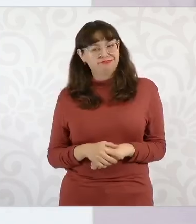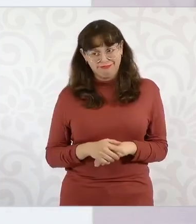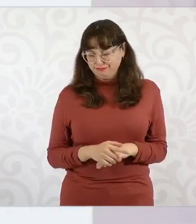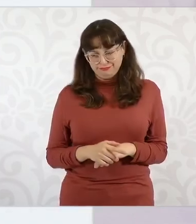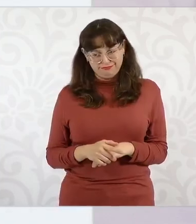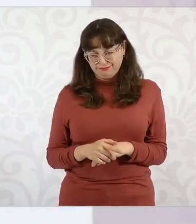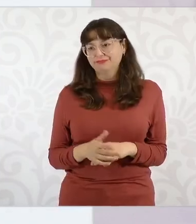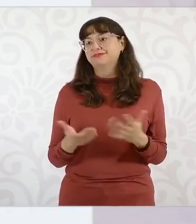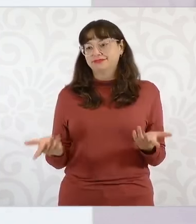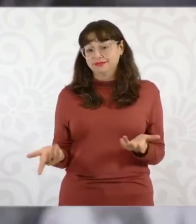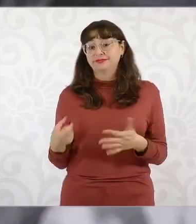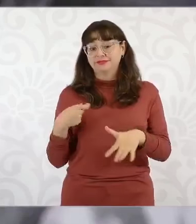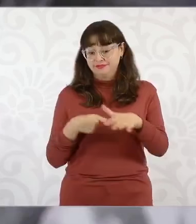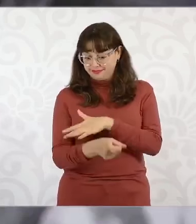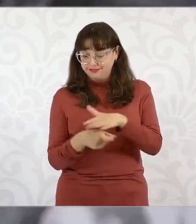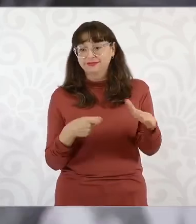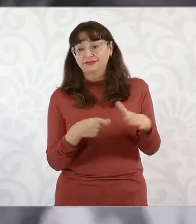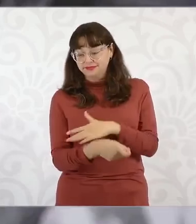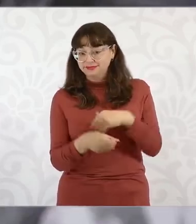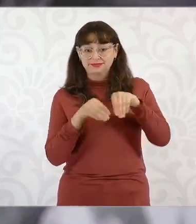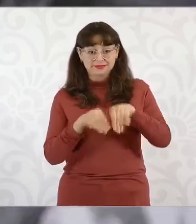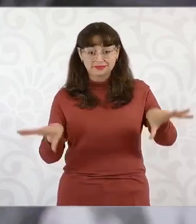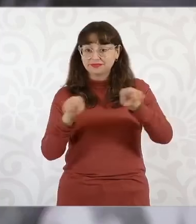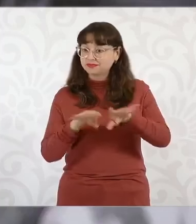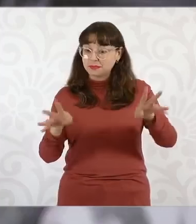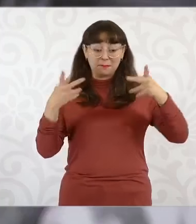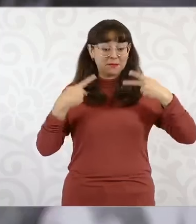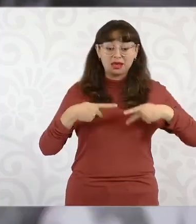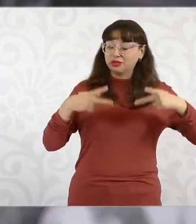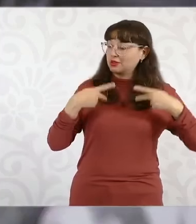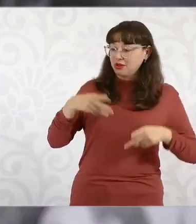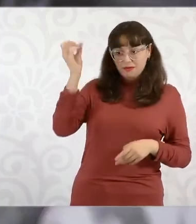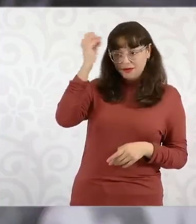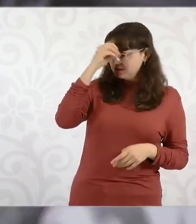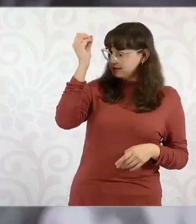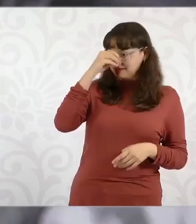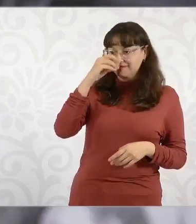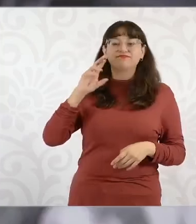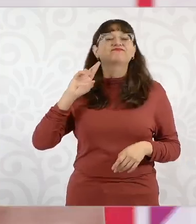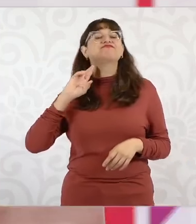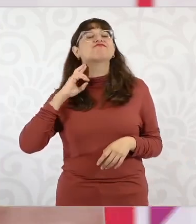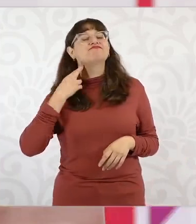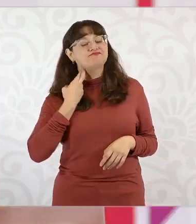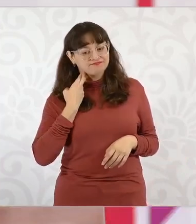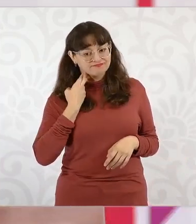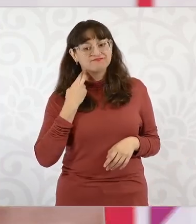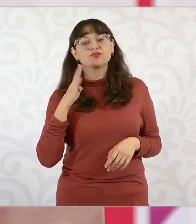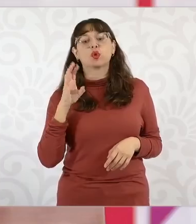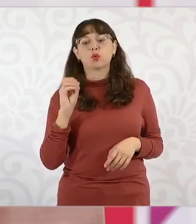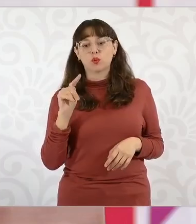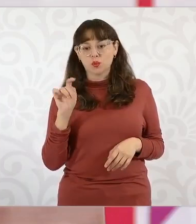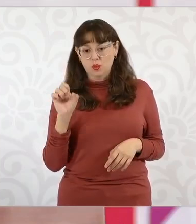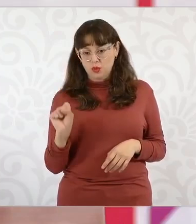dinero se hacen notas gigantescas cuando en realidad no son personas que están publicando, sino robots pagados, y